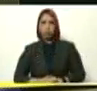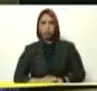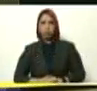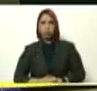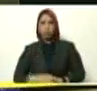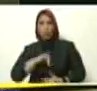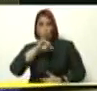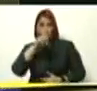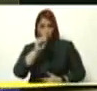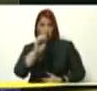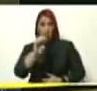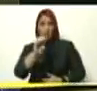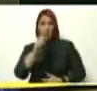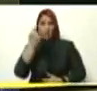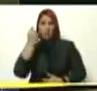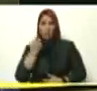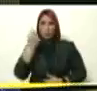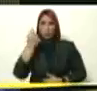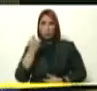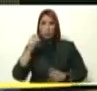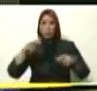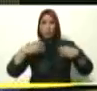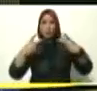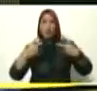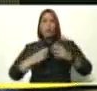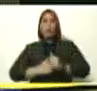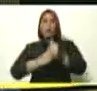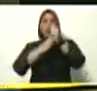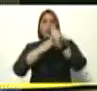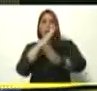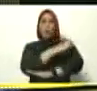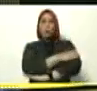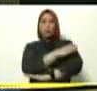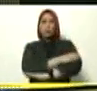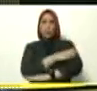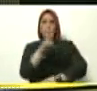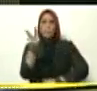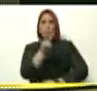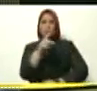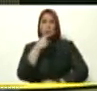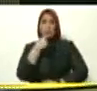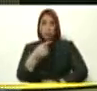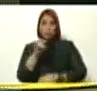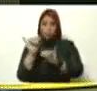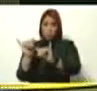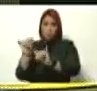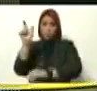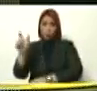Brito, diputado, como el nuevo líder de la oposición venezolana. Así lo ha dicho.